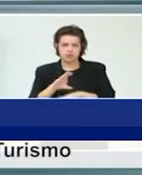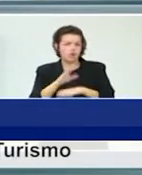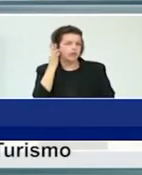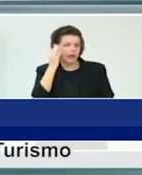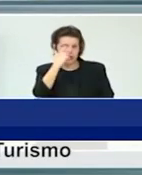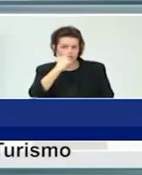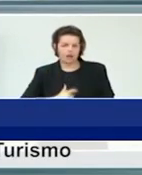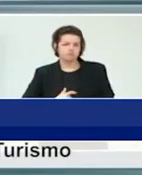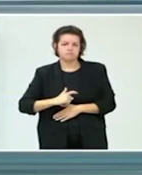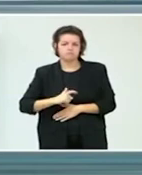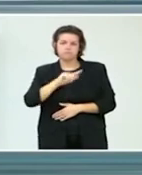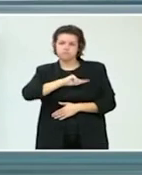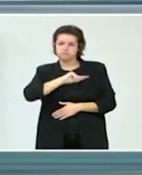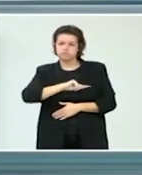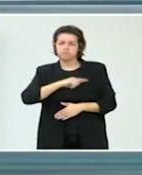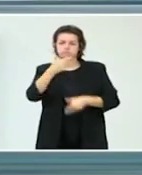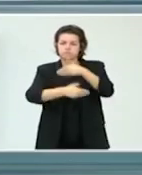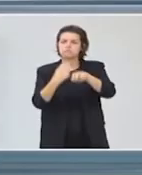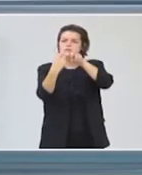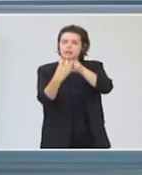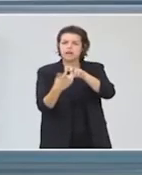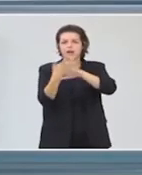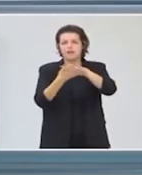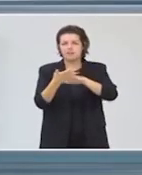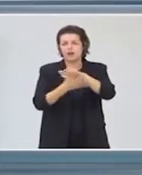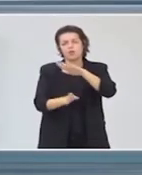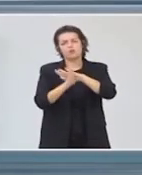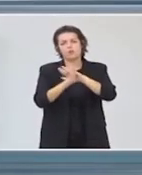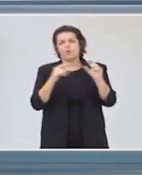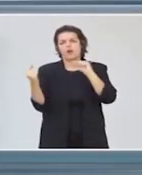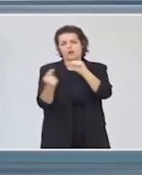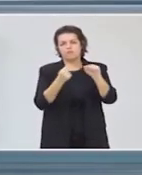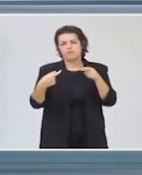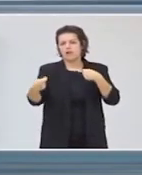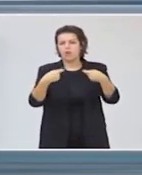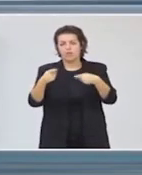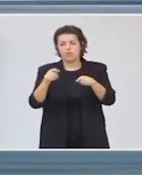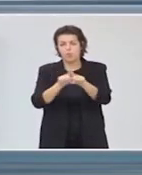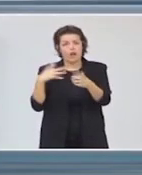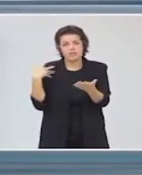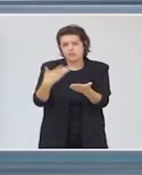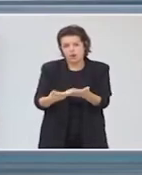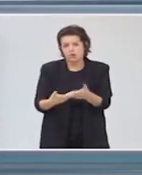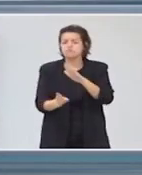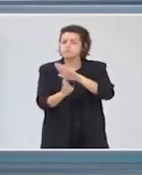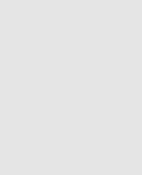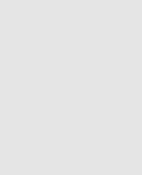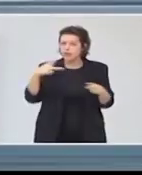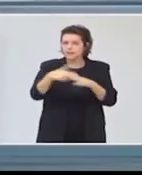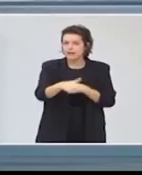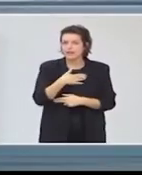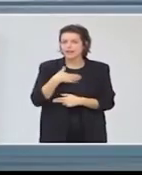está en el ánimo de sentarse a seguir negociando, como hemos hecho hasta este momento. Seguir.